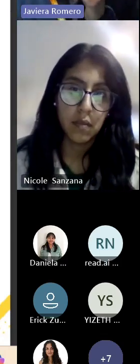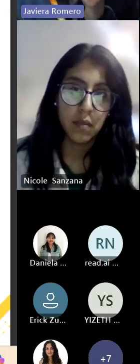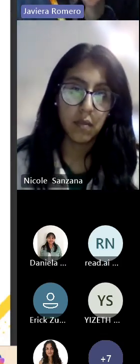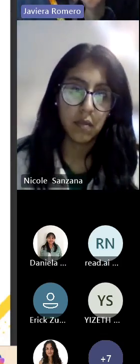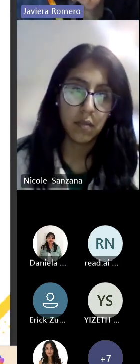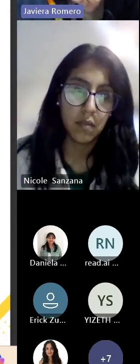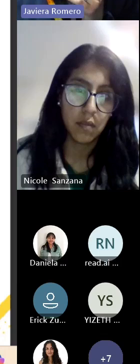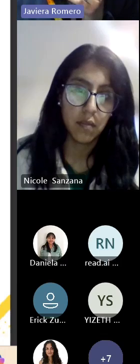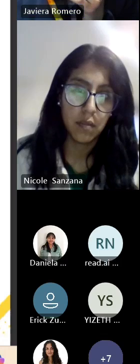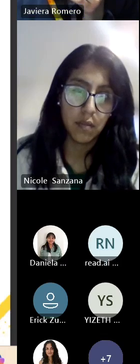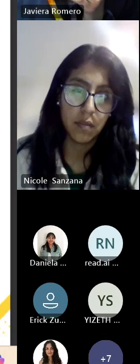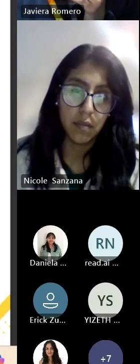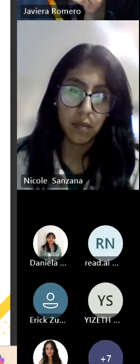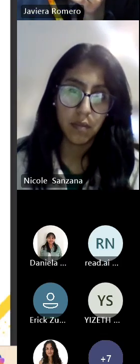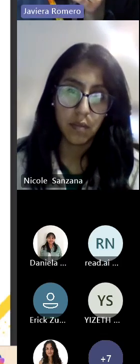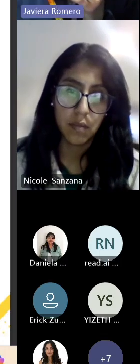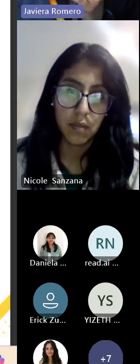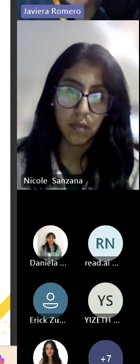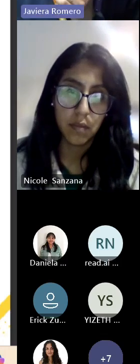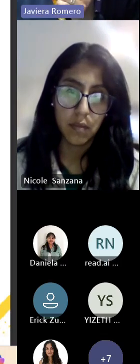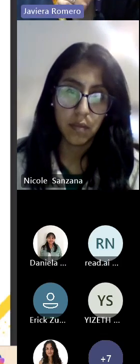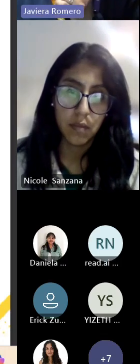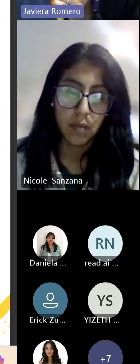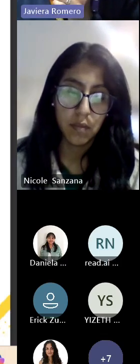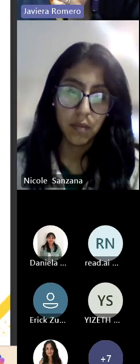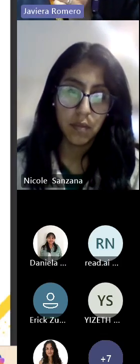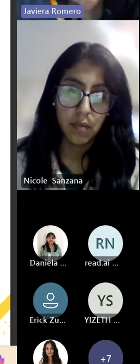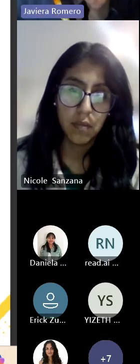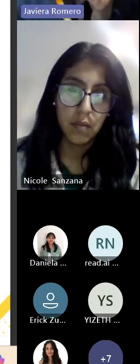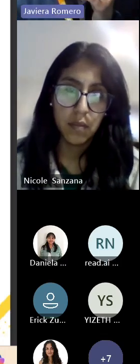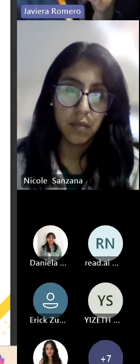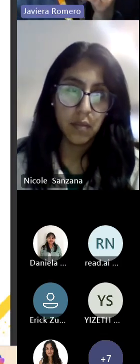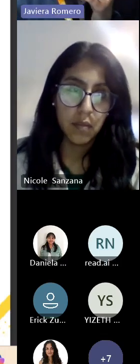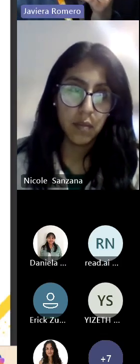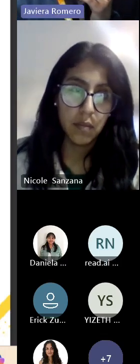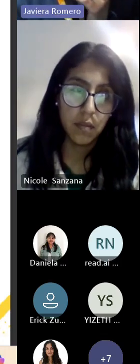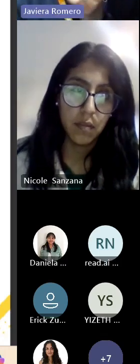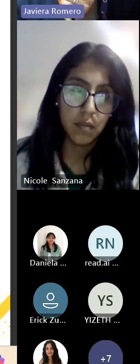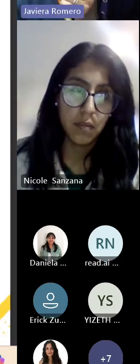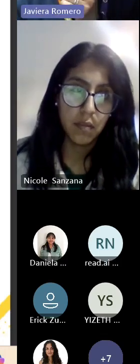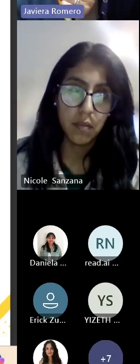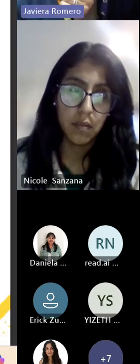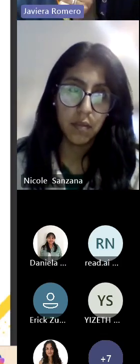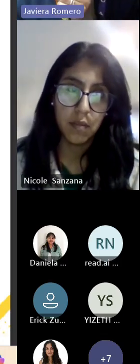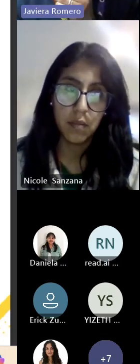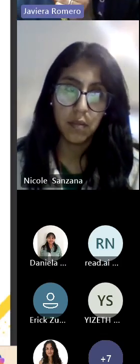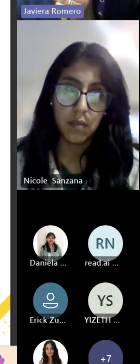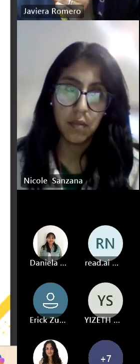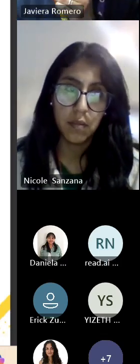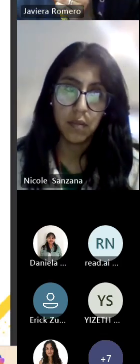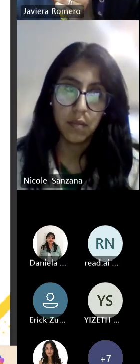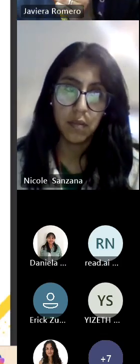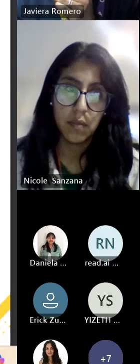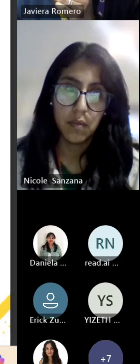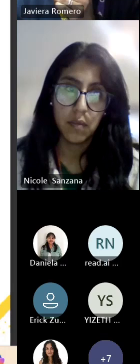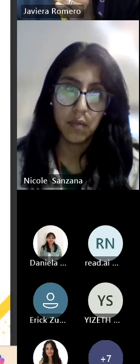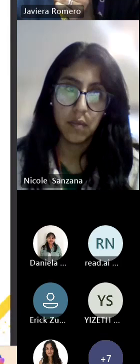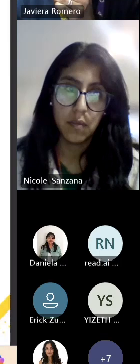presentando a nivel familiar. Sí. No sé si eso responde a lo mejor un poco su consulta.